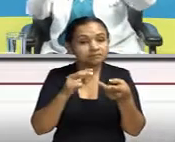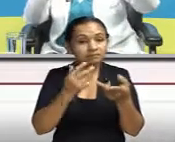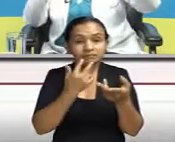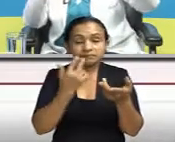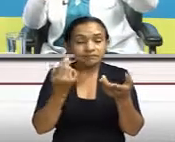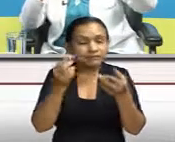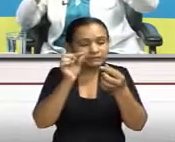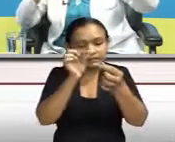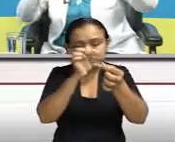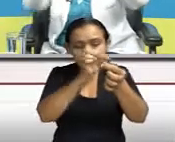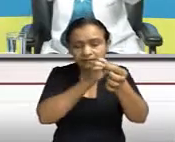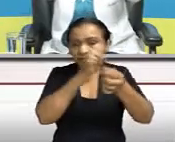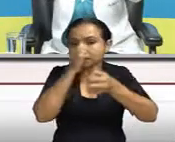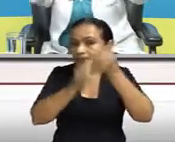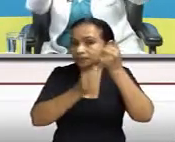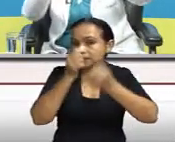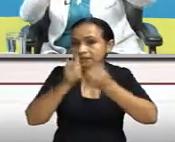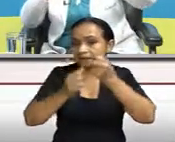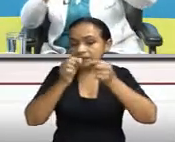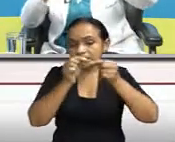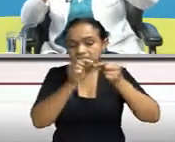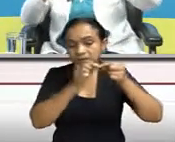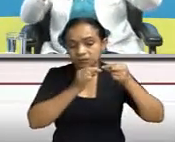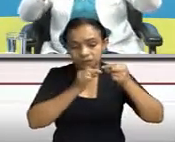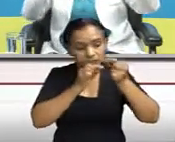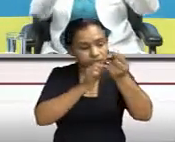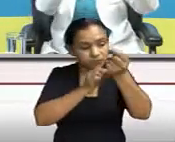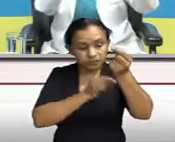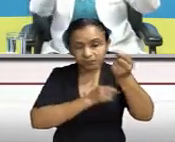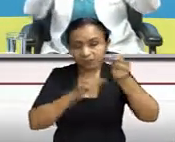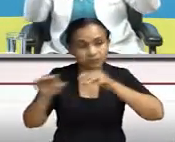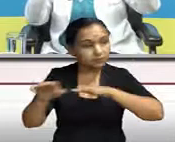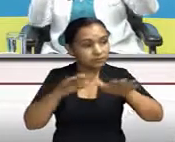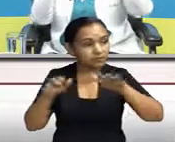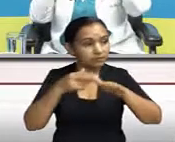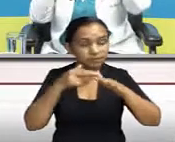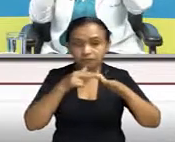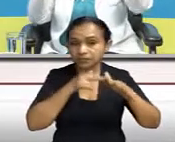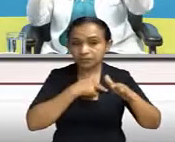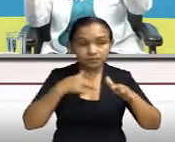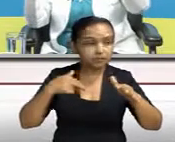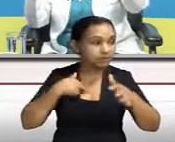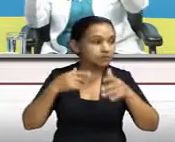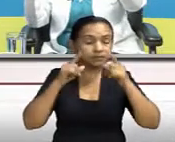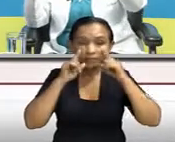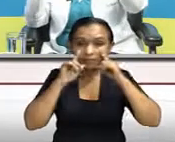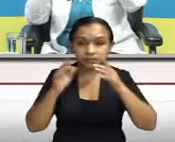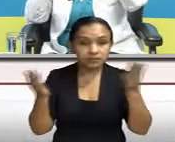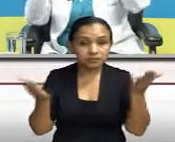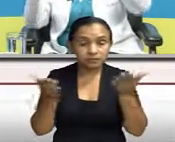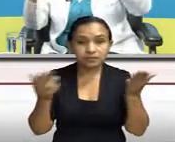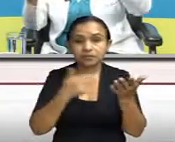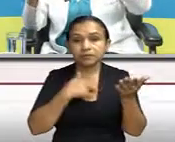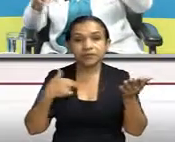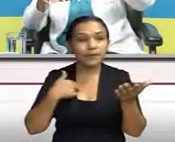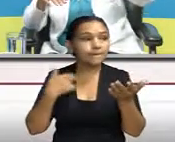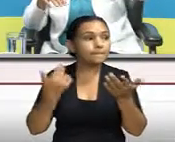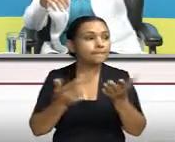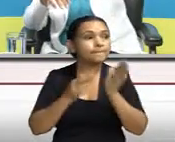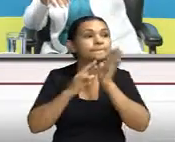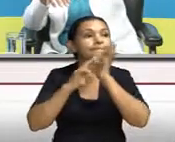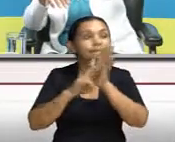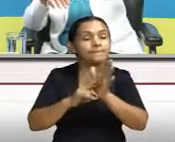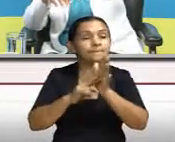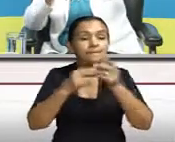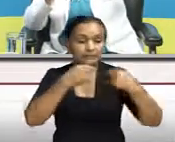muchas arterias afectadas o varios extremos de la arteria y no se puede hacer una intervención y no prevé el hemodinamista que vaya a resultar, es